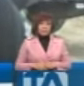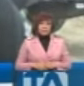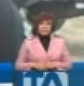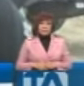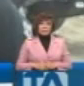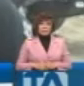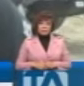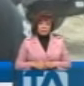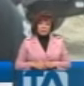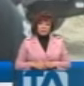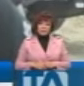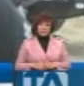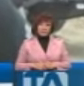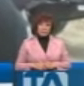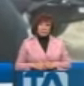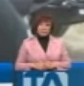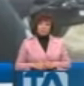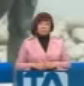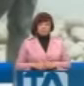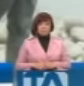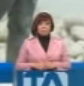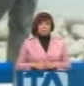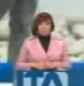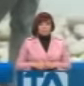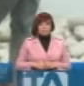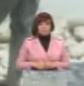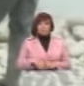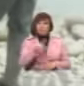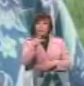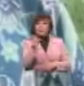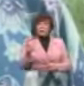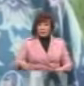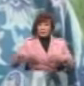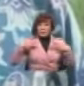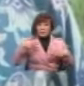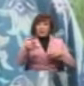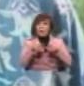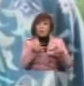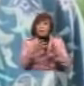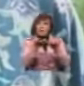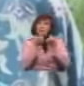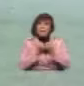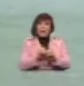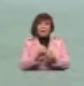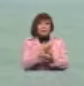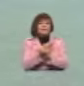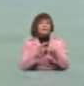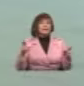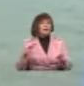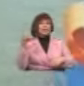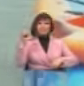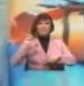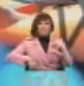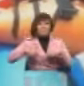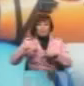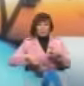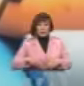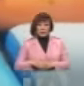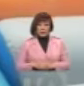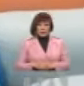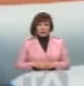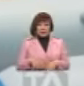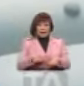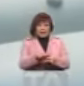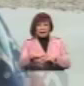en el frontal. De consideración, ¿no? Moradores de la comunidad intentaron rescatarlo sin fortuna. En el momento de la tragedia, el